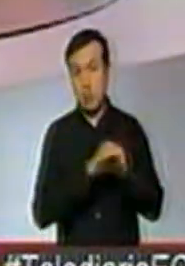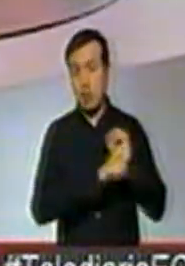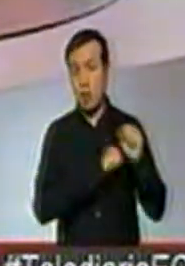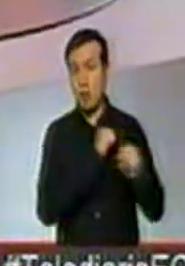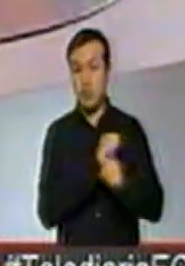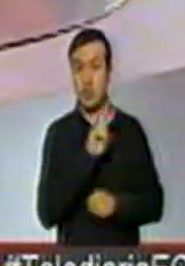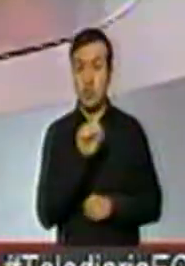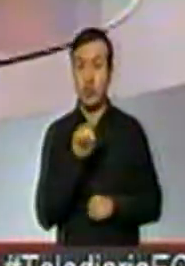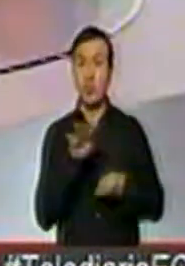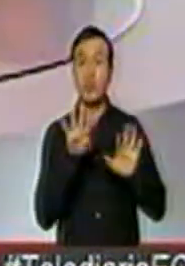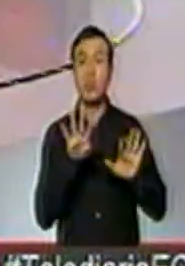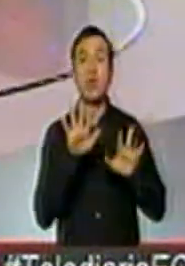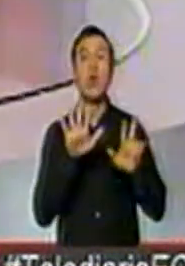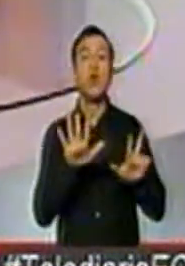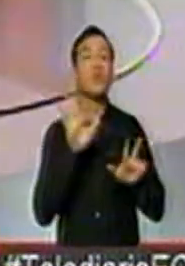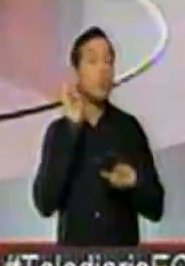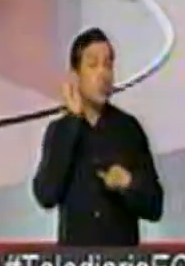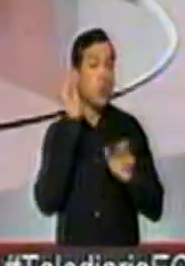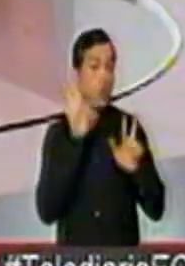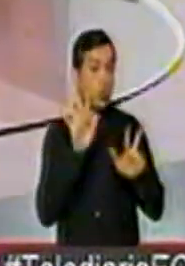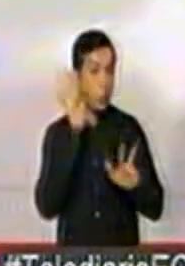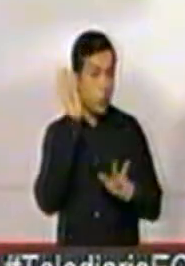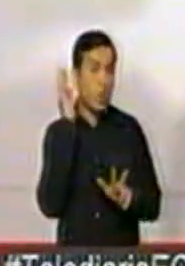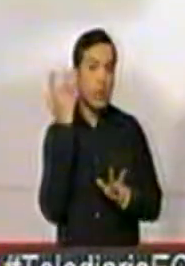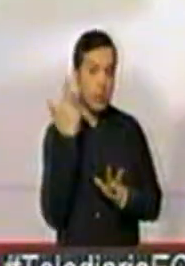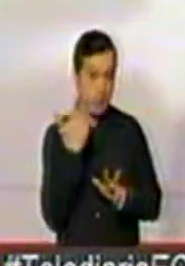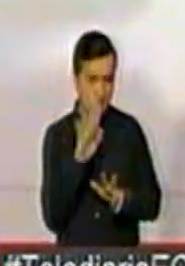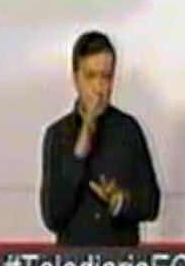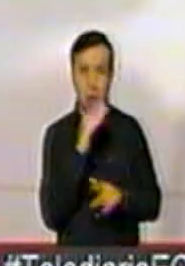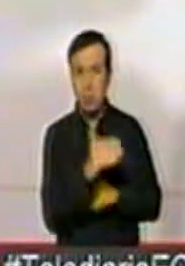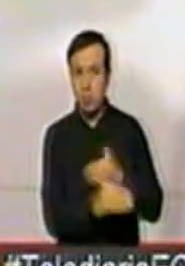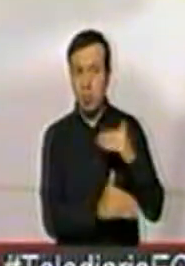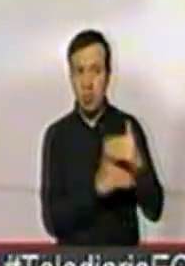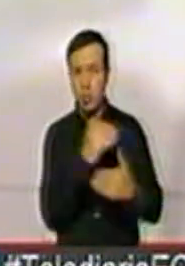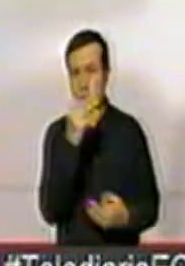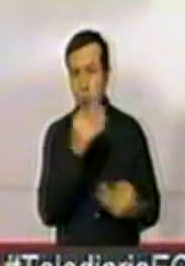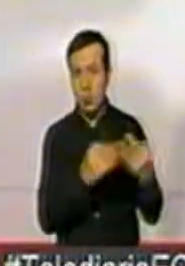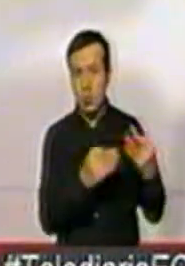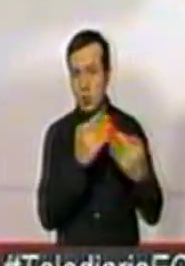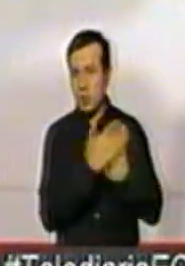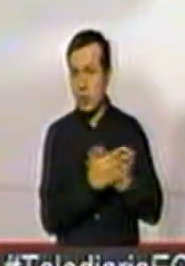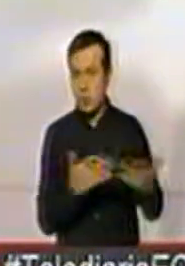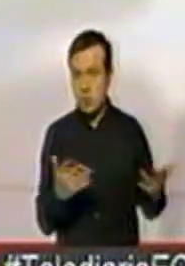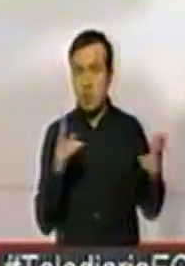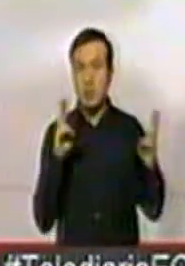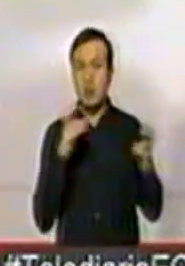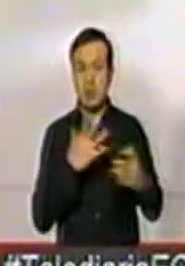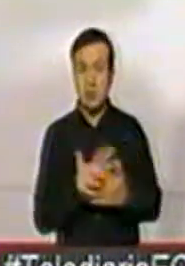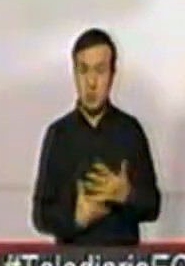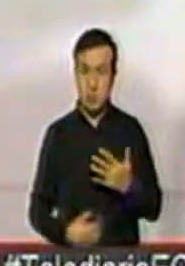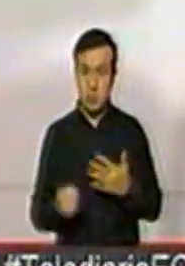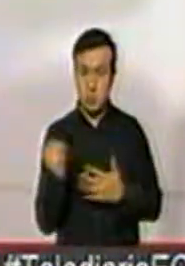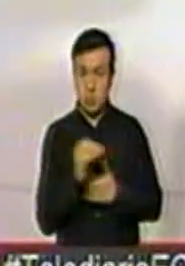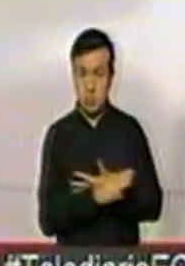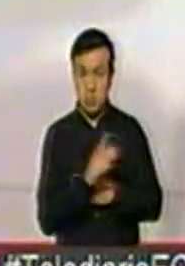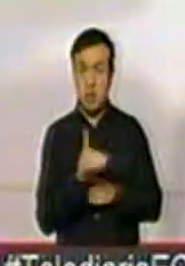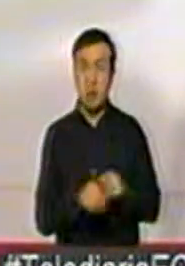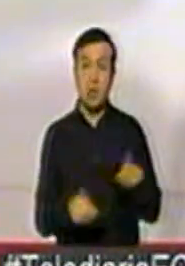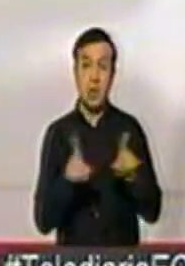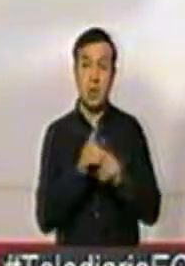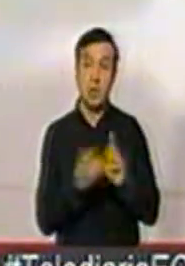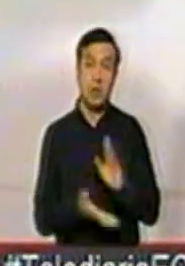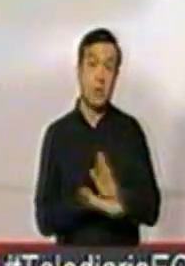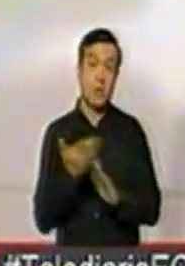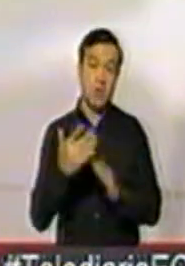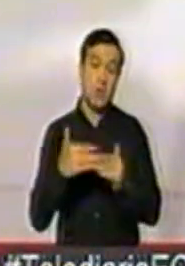2019 cerca de 8 mujeres se encuentran ya en procesos de enjuiciamiento por temas de aborto. Y la cifra va de aquí